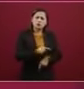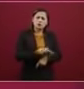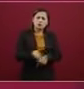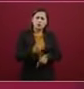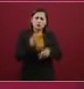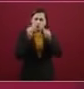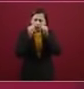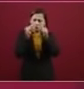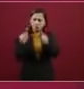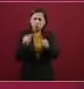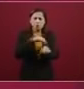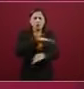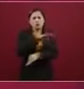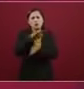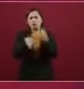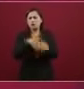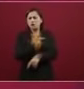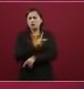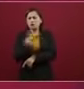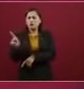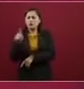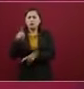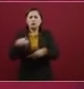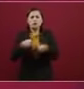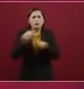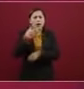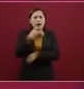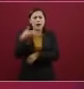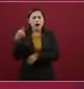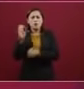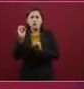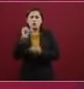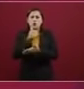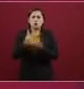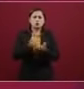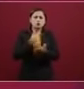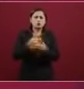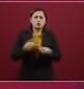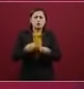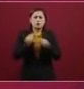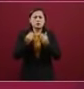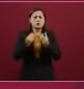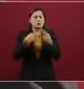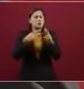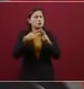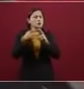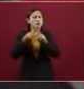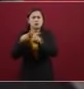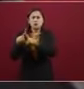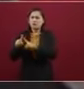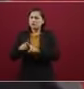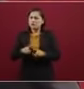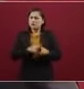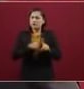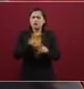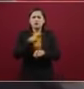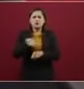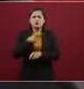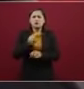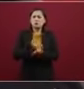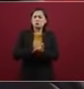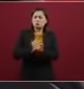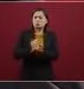el campo, a los que viven en la ciudad, de todas las religiones, de todas las preferencias